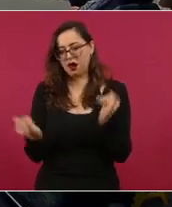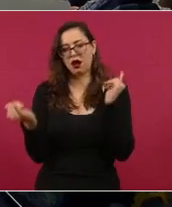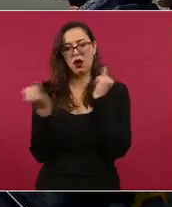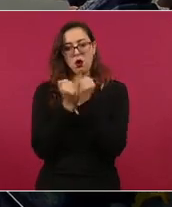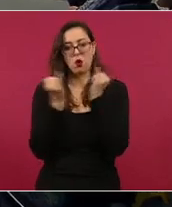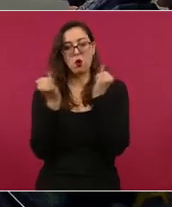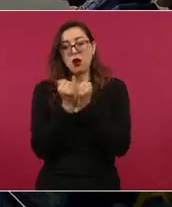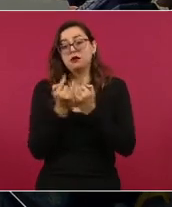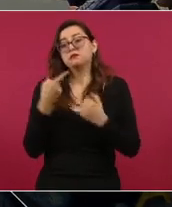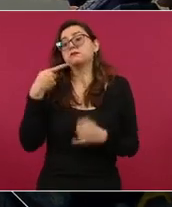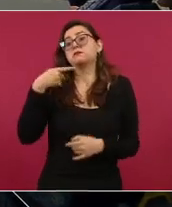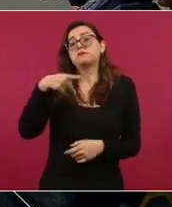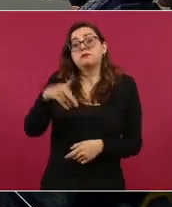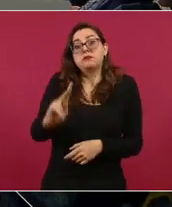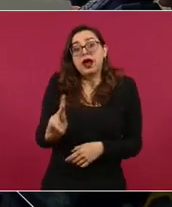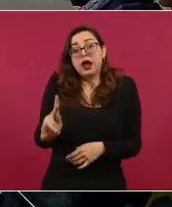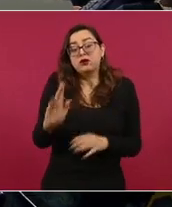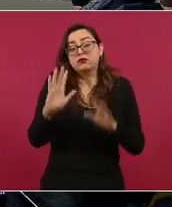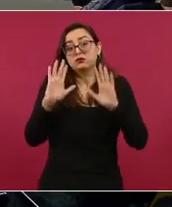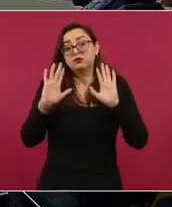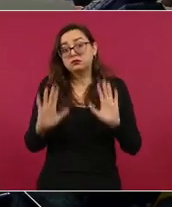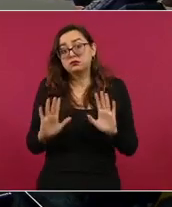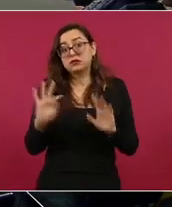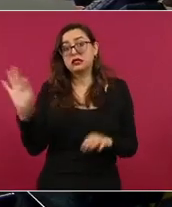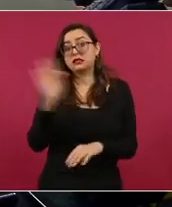pues los ministros son libres.